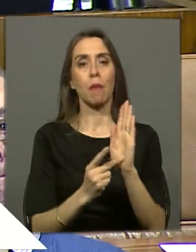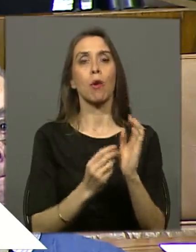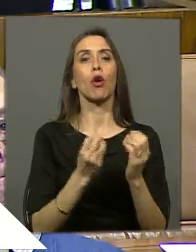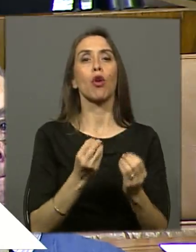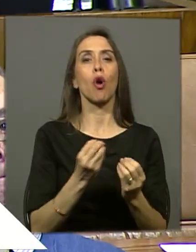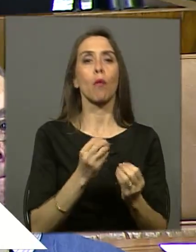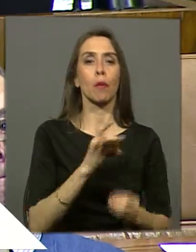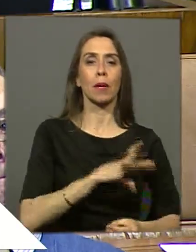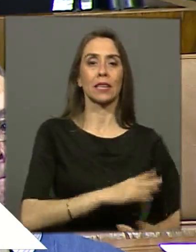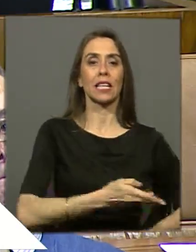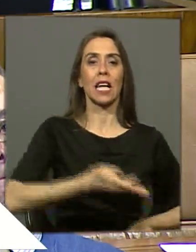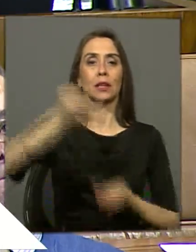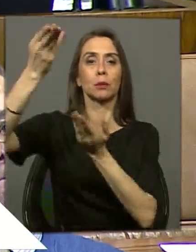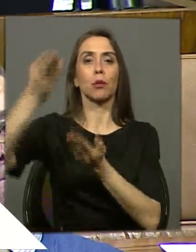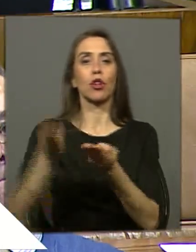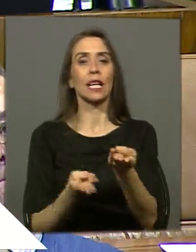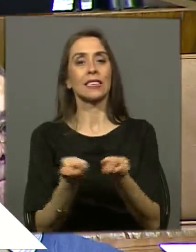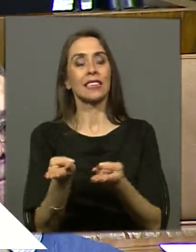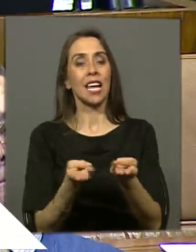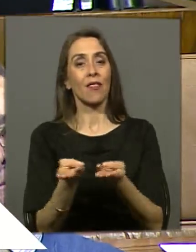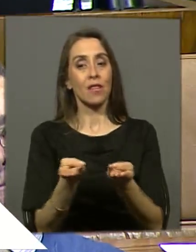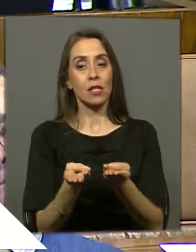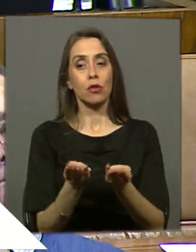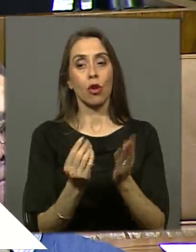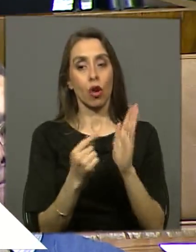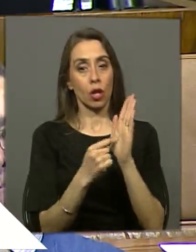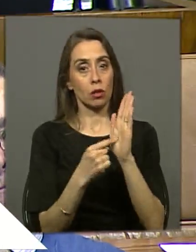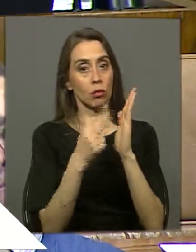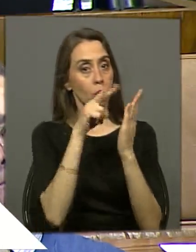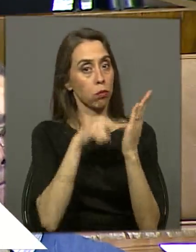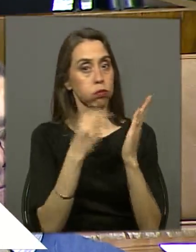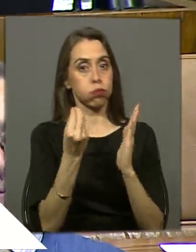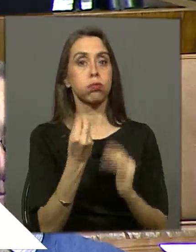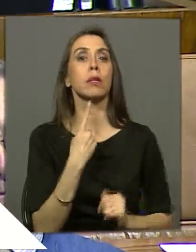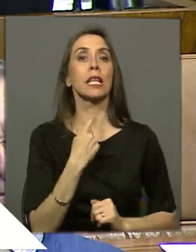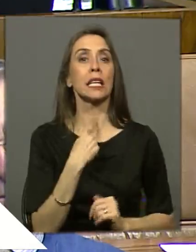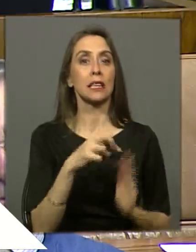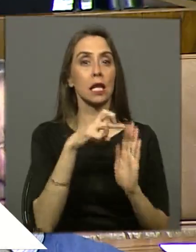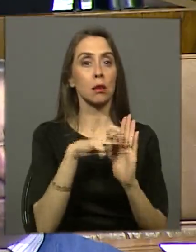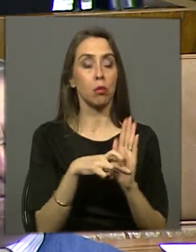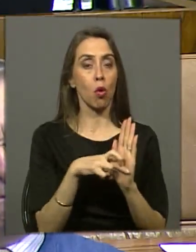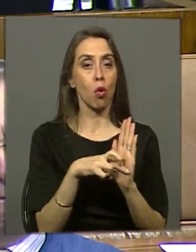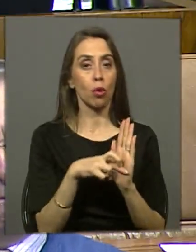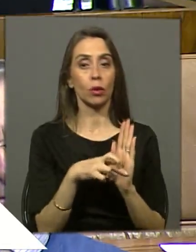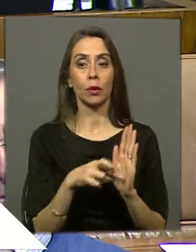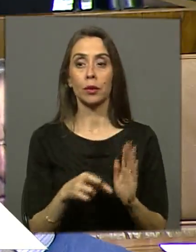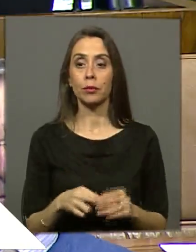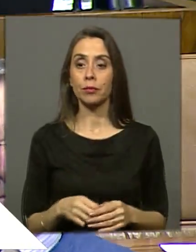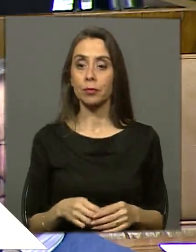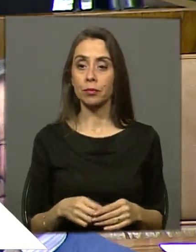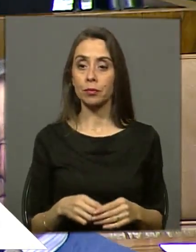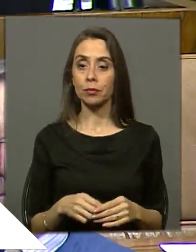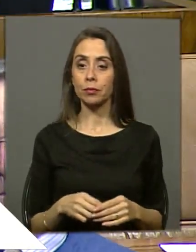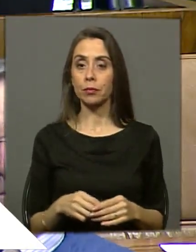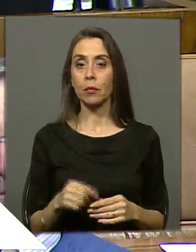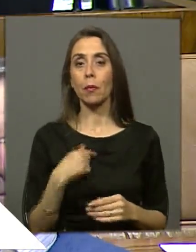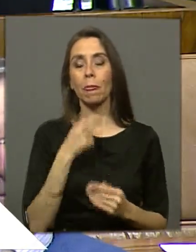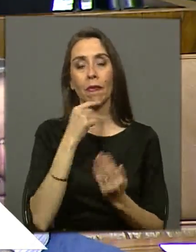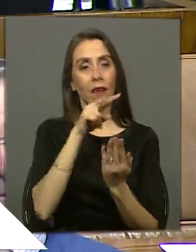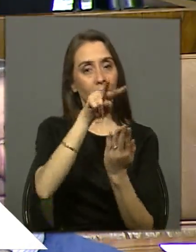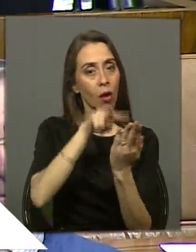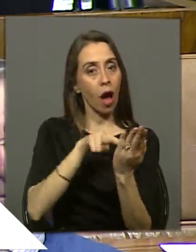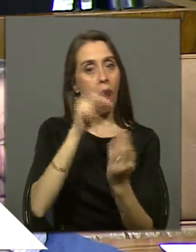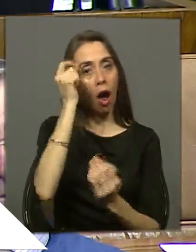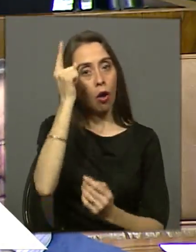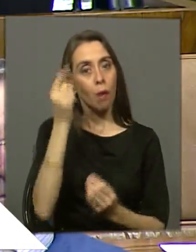de servicios que para mí era uno de los capítulos más interesantes de este proyecto y por eso que quiero comprender bien digamos